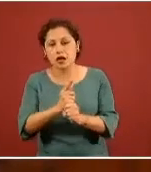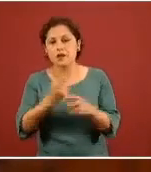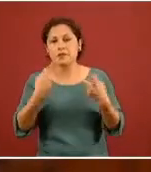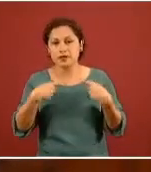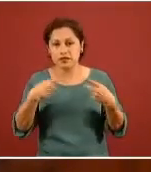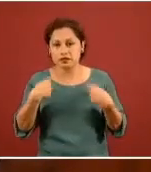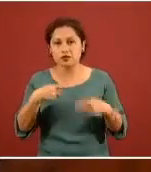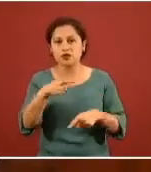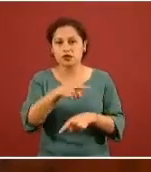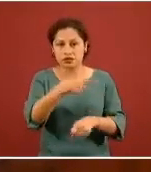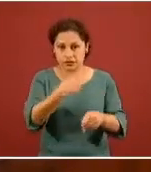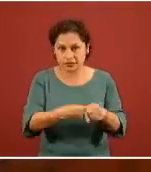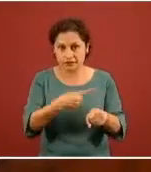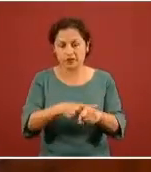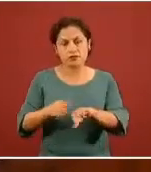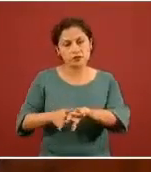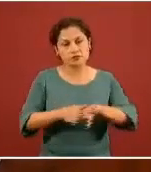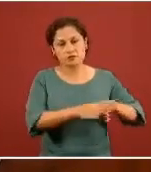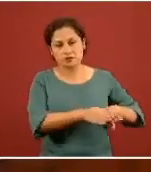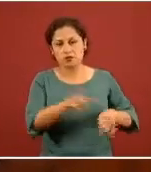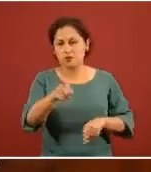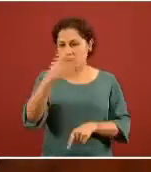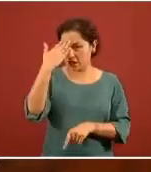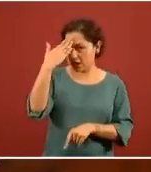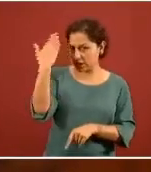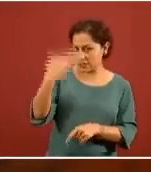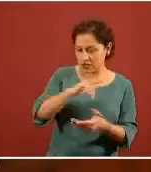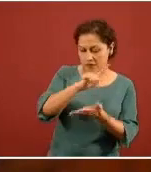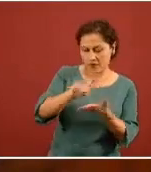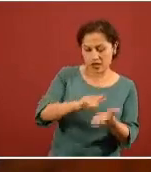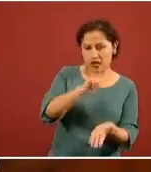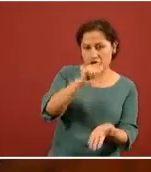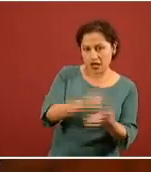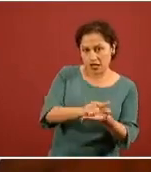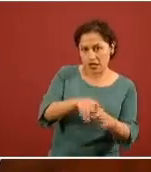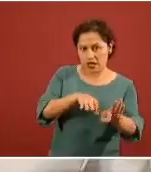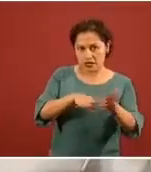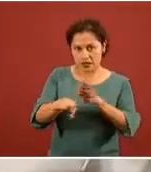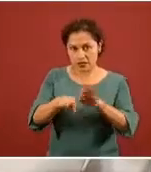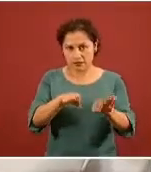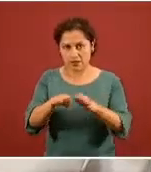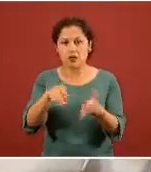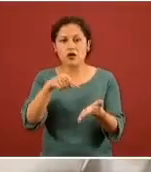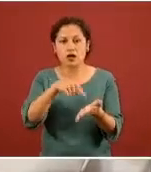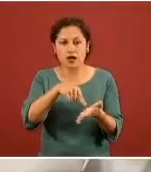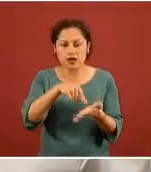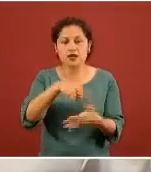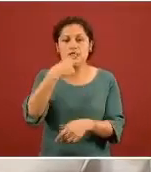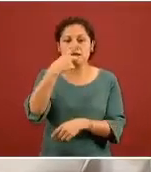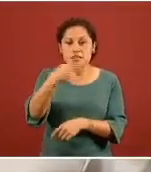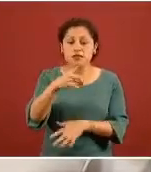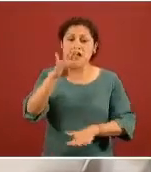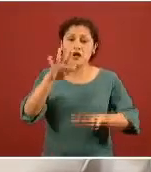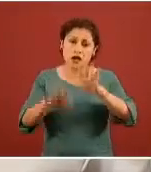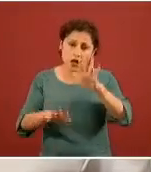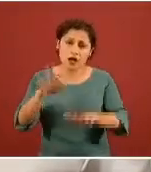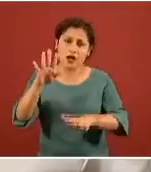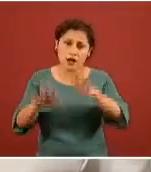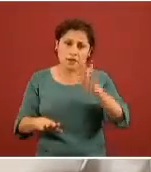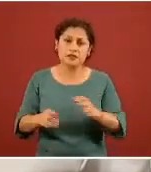ustedes saben, en la Ley Federal del Trabajo se reconocen algunos riesgos relacionados con la ocupación